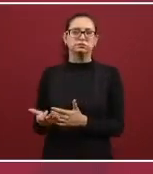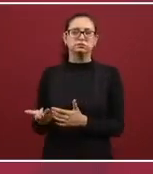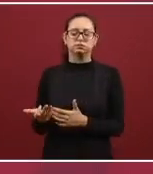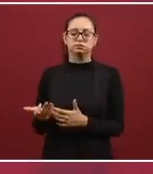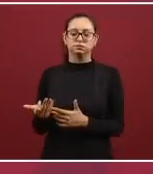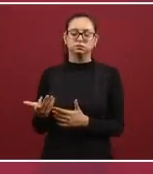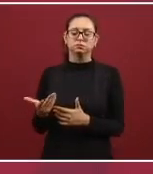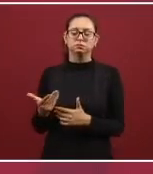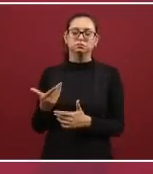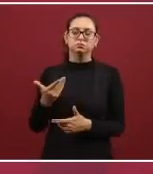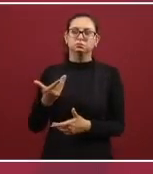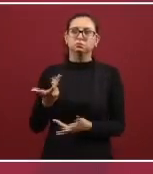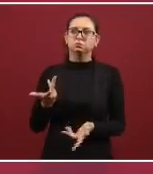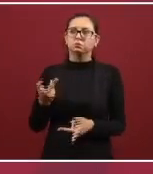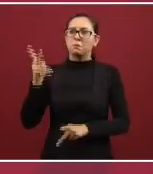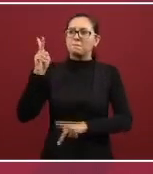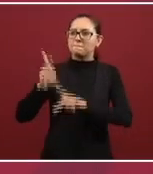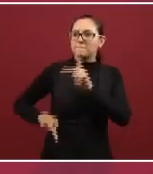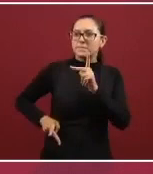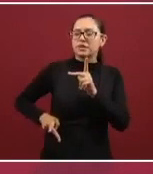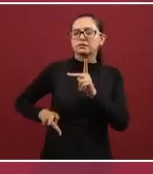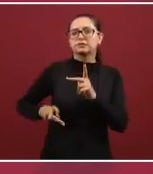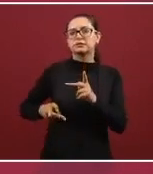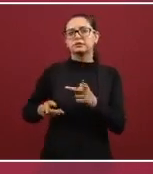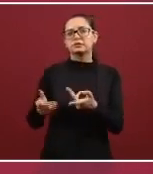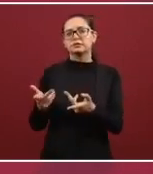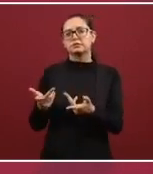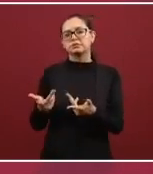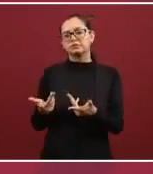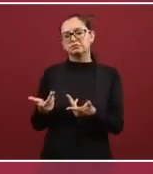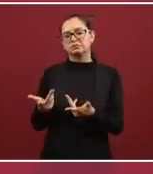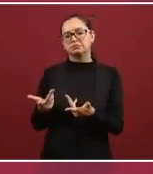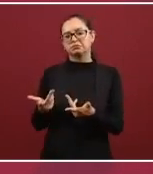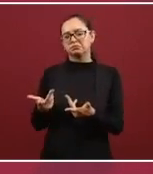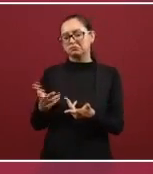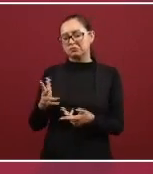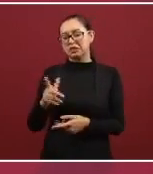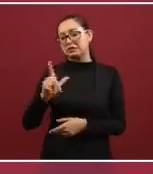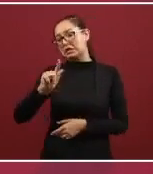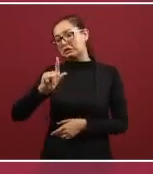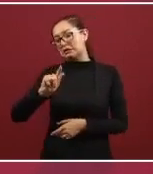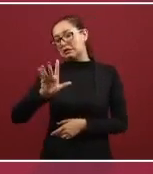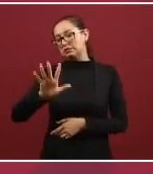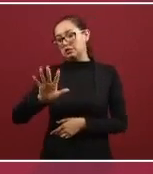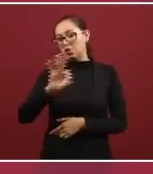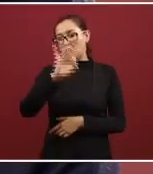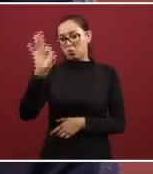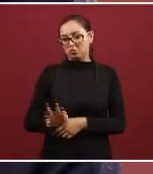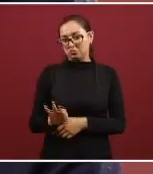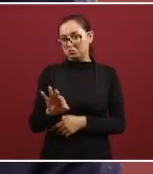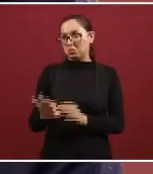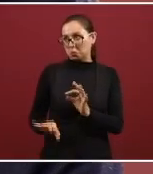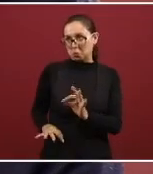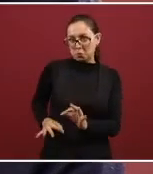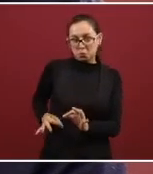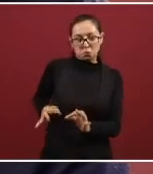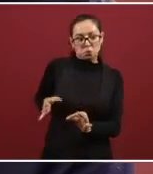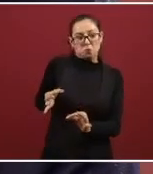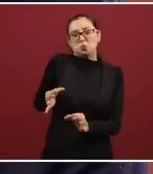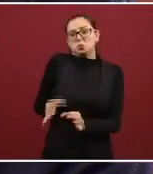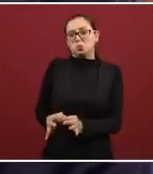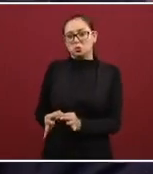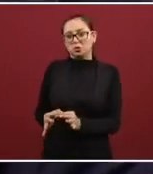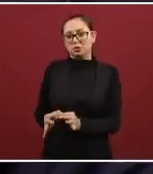que lleva un avance de alrededor del 75%. Y ya